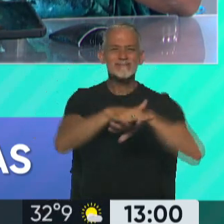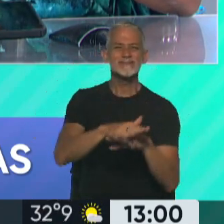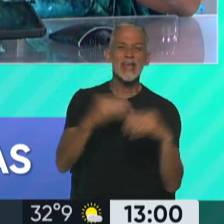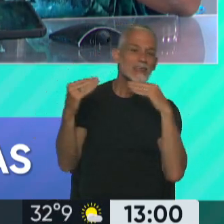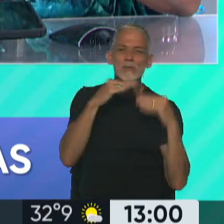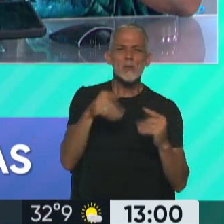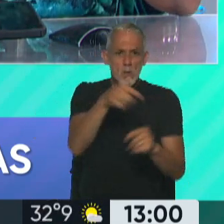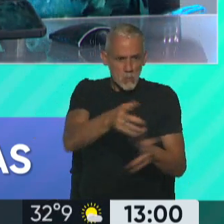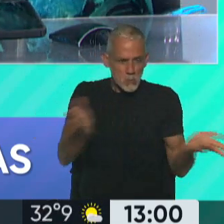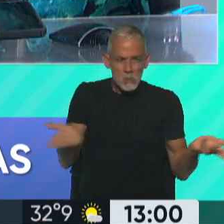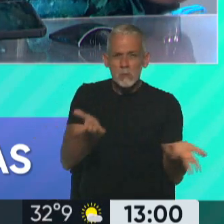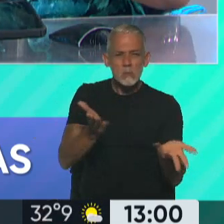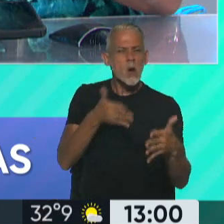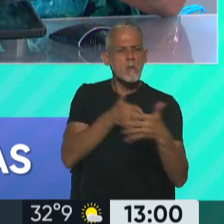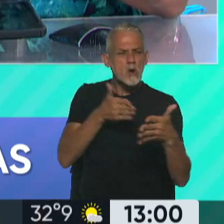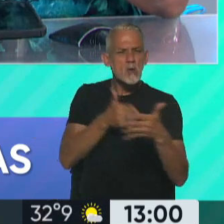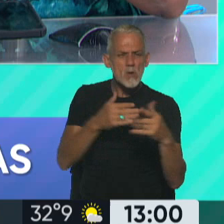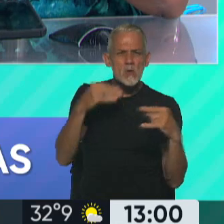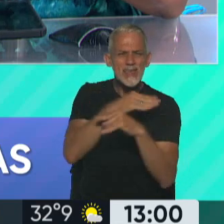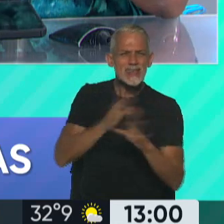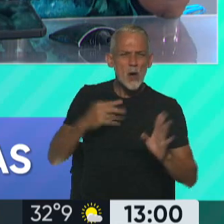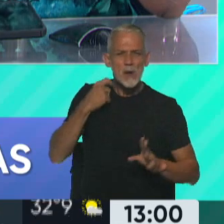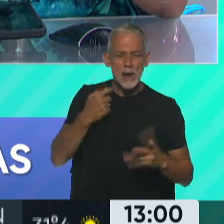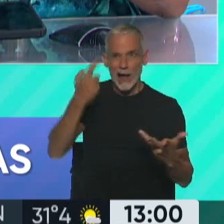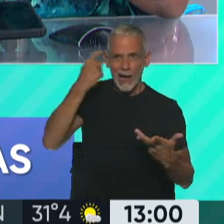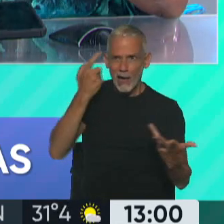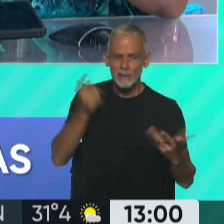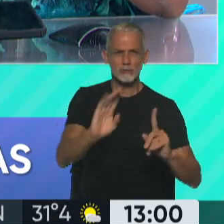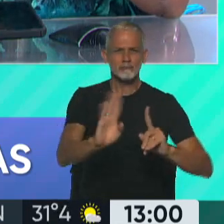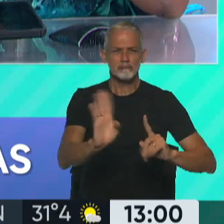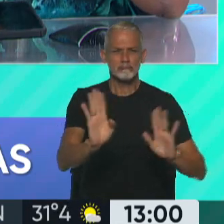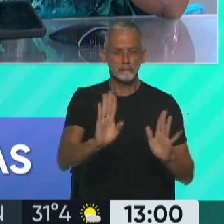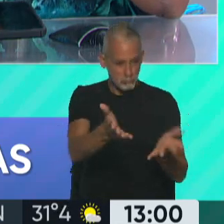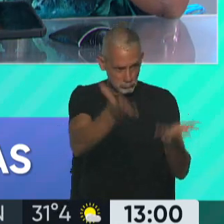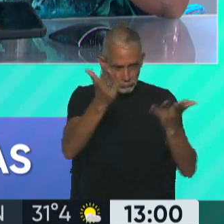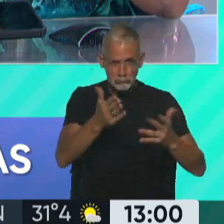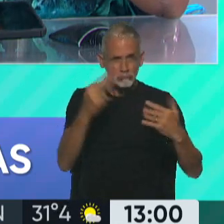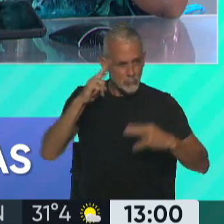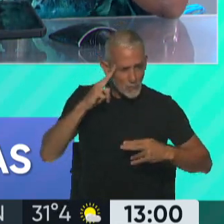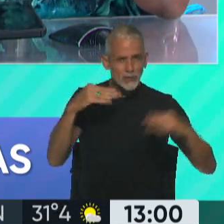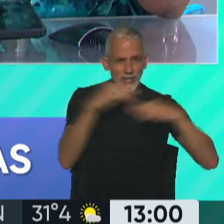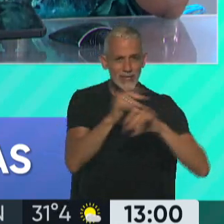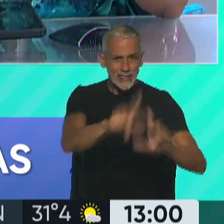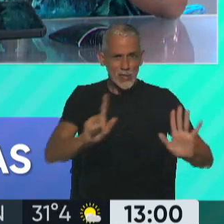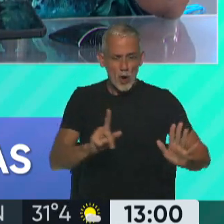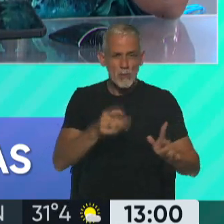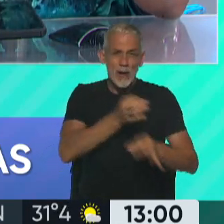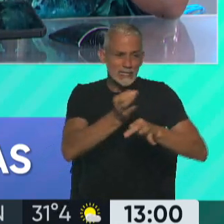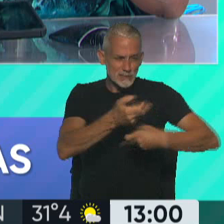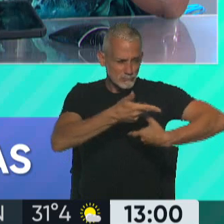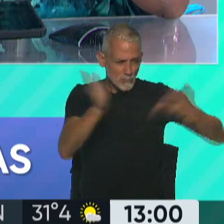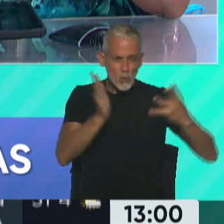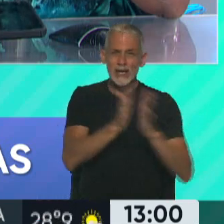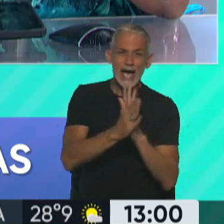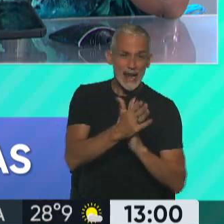lengua no sea un escollo, una traba para poder aprender, ¿no? Para poder recibir la enseñanza pública y